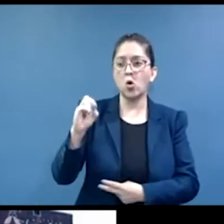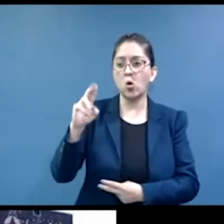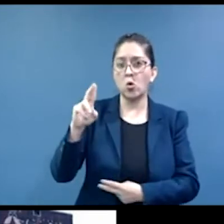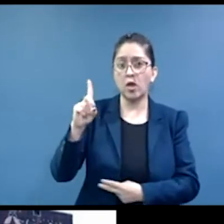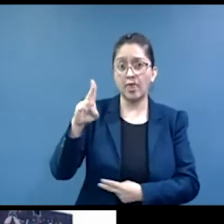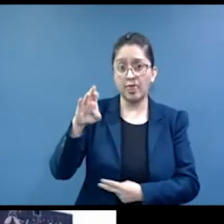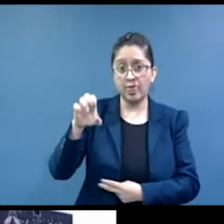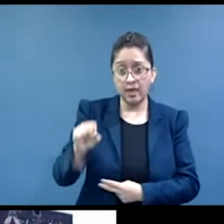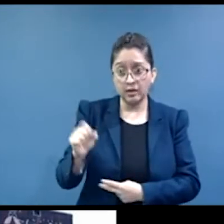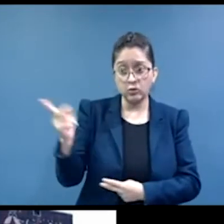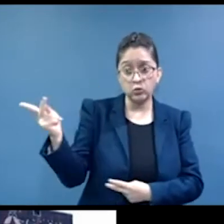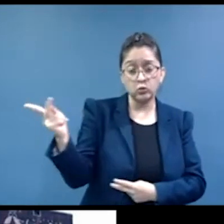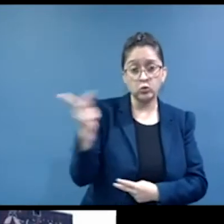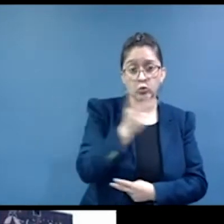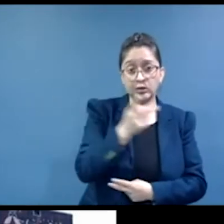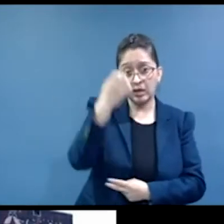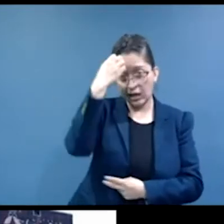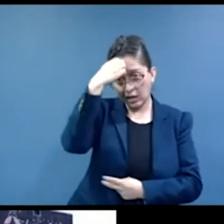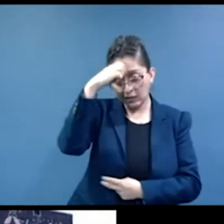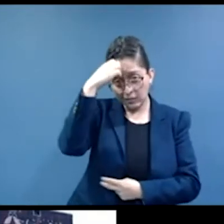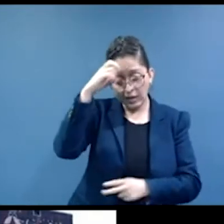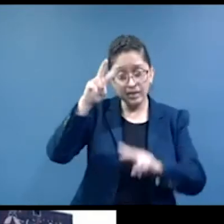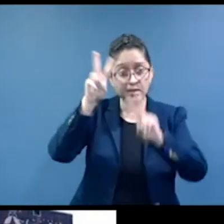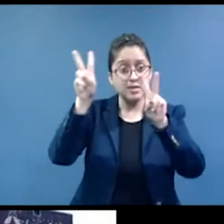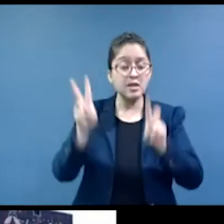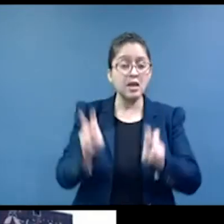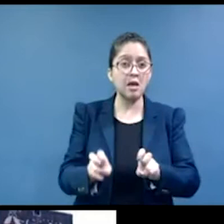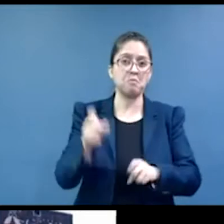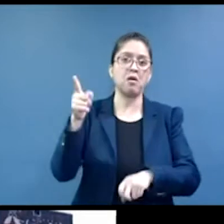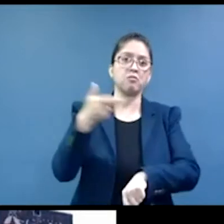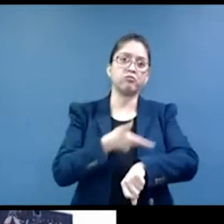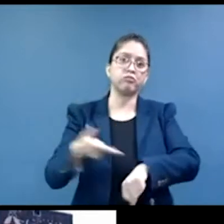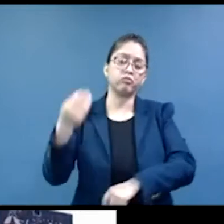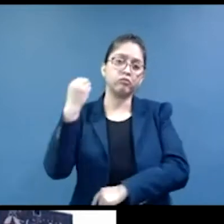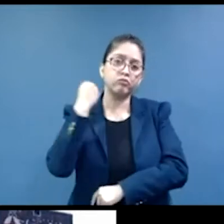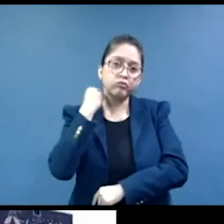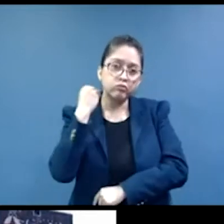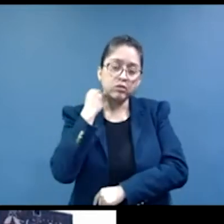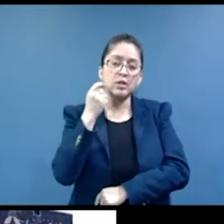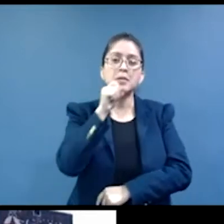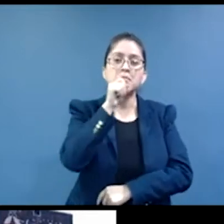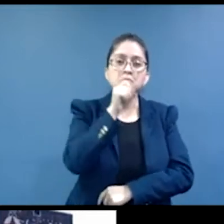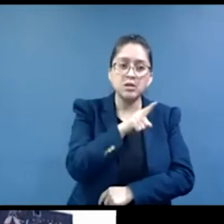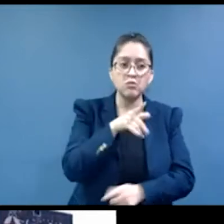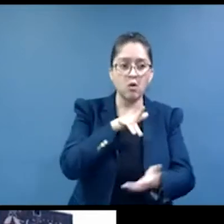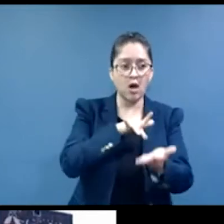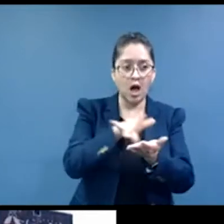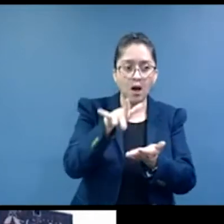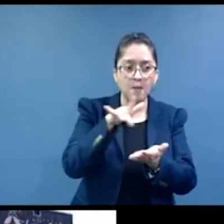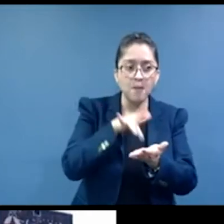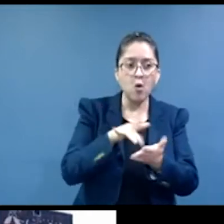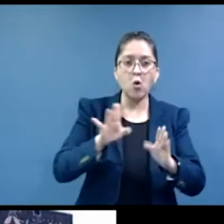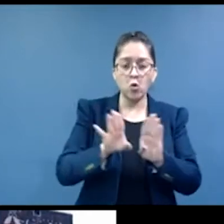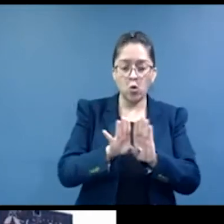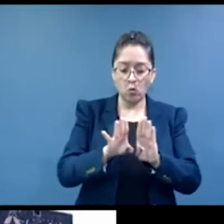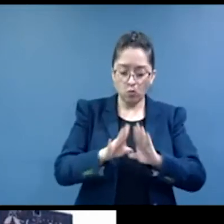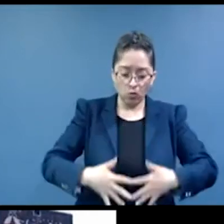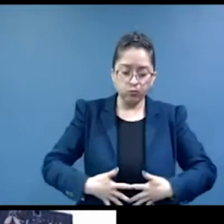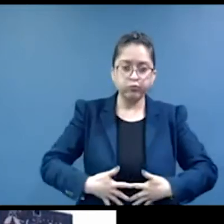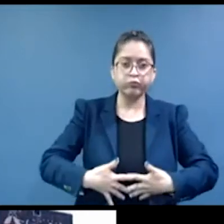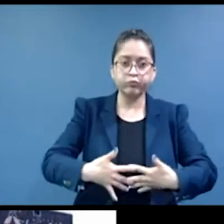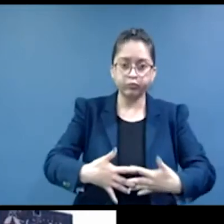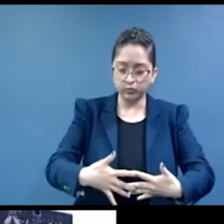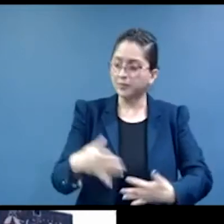materia de bioética, salud y derecho, y además con una amplia experiencia en materia de reproducción humana asistida. Como ya adelantaba